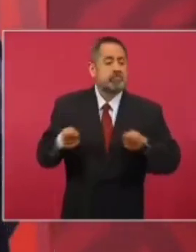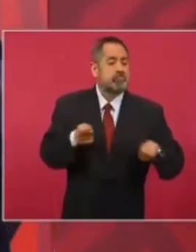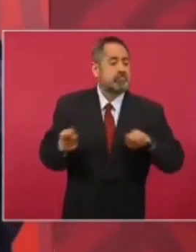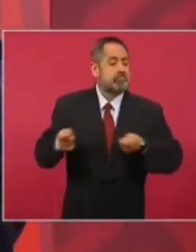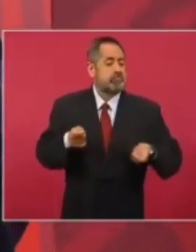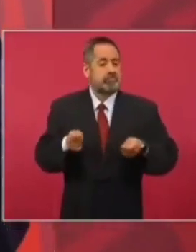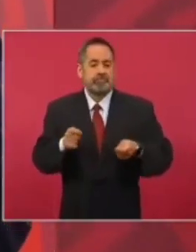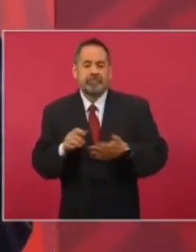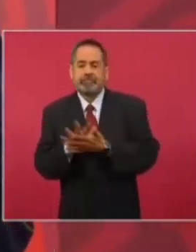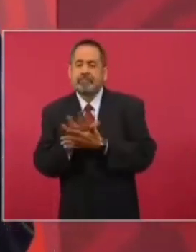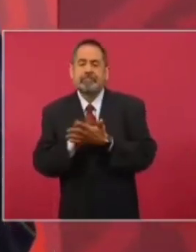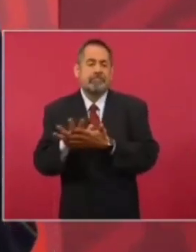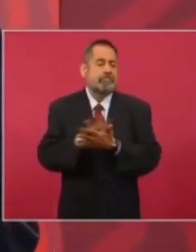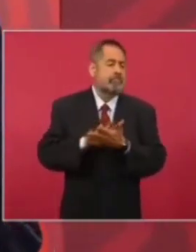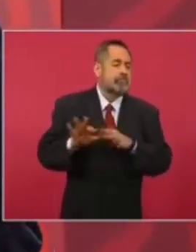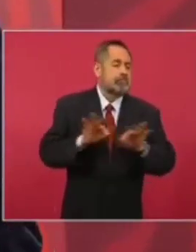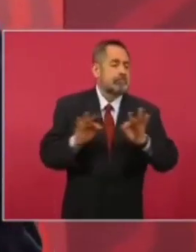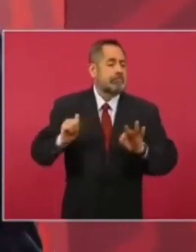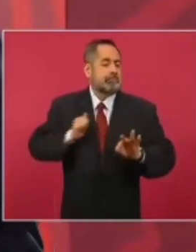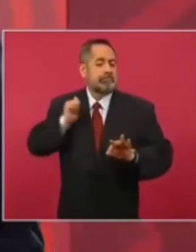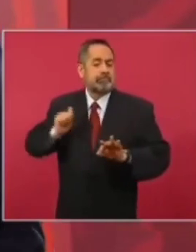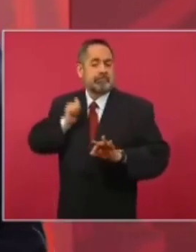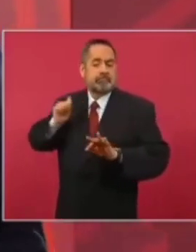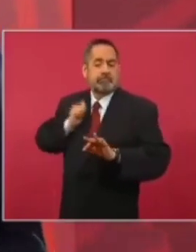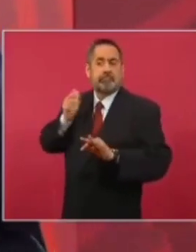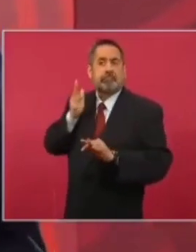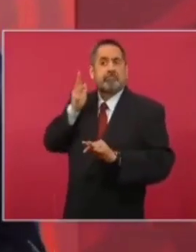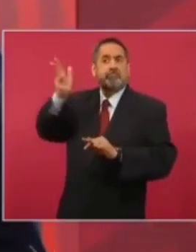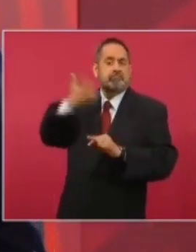para sacar provecho. Tiene que